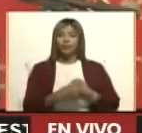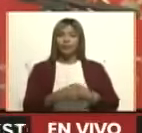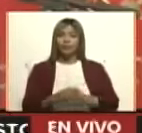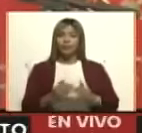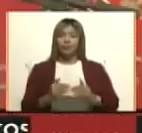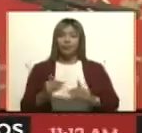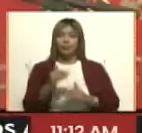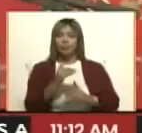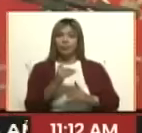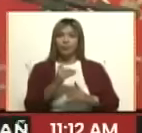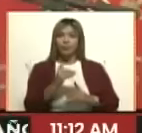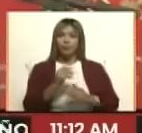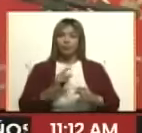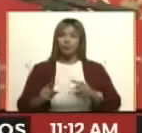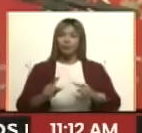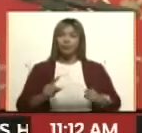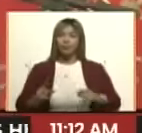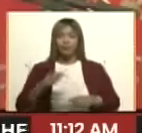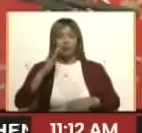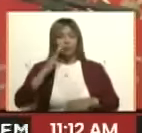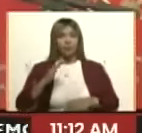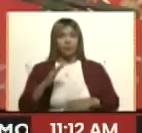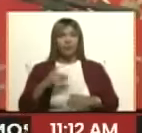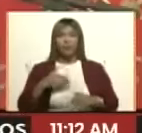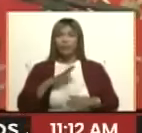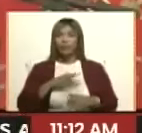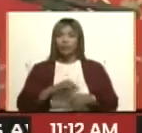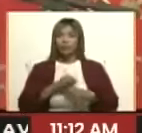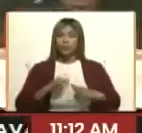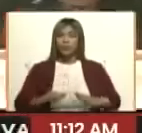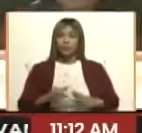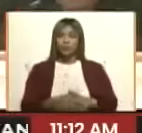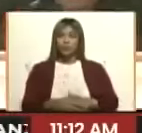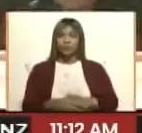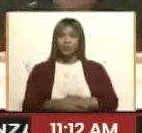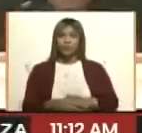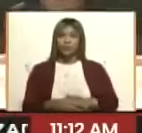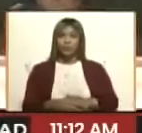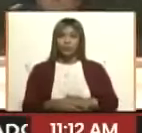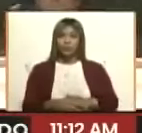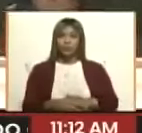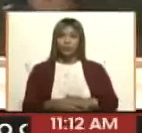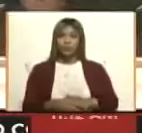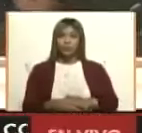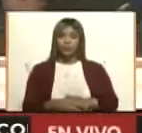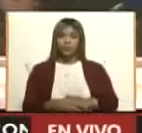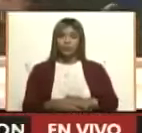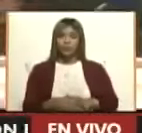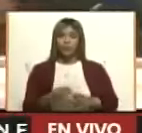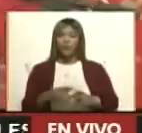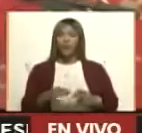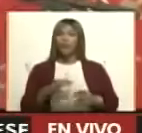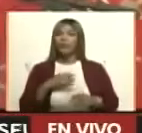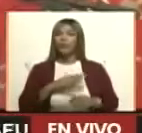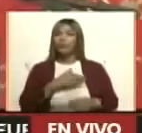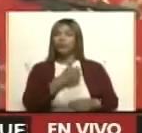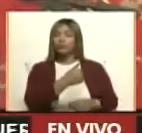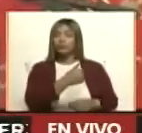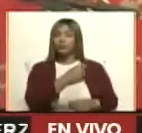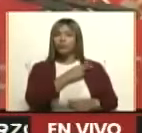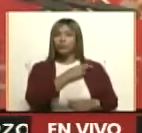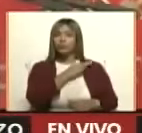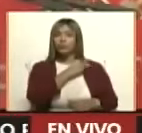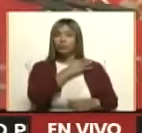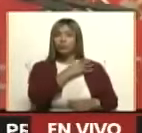alto mando militar superior de la Fuerza Armada Nacional Bolivariana. Ciudadanos oficiales, generales y